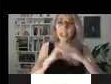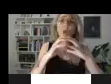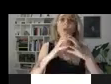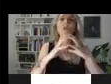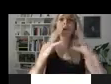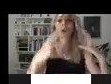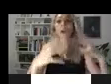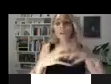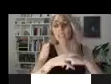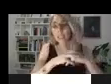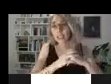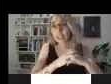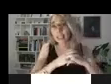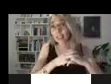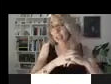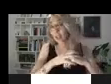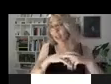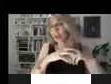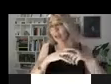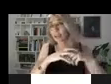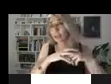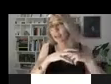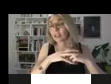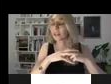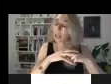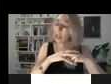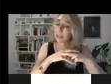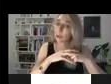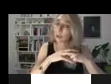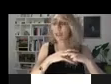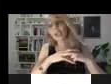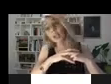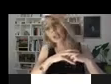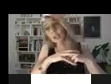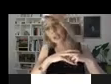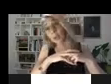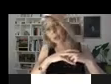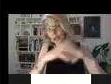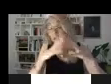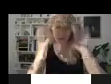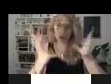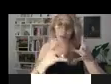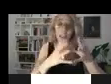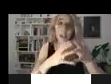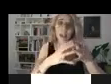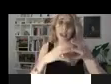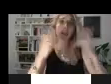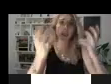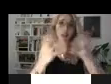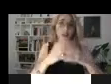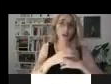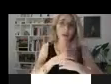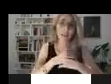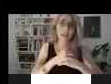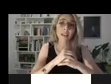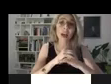amarilla, junto con el resto de países de Latinoamérica y de Iberoamérica en general, y